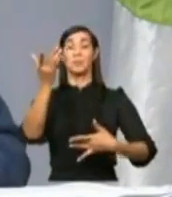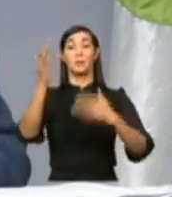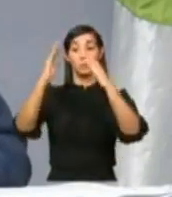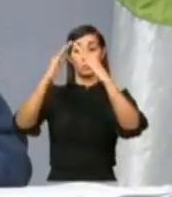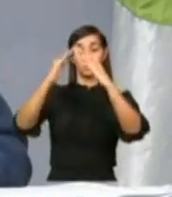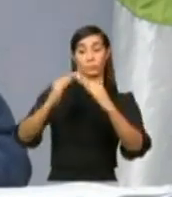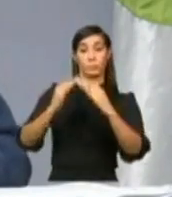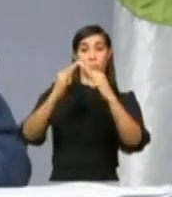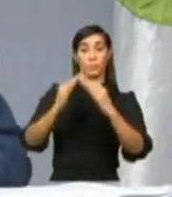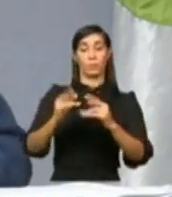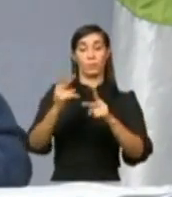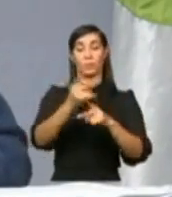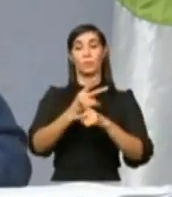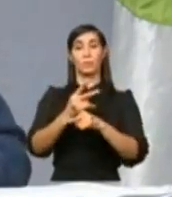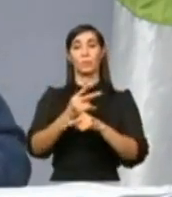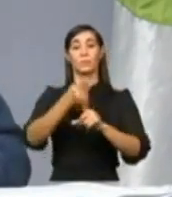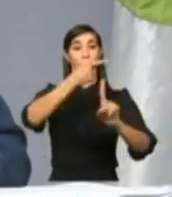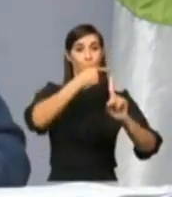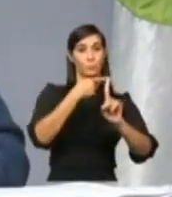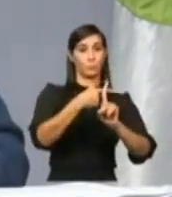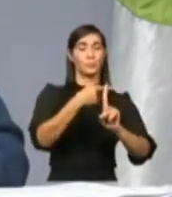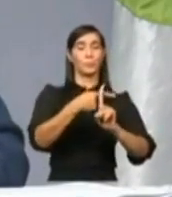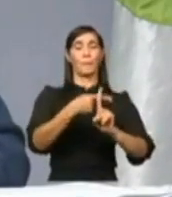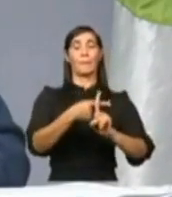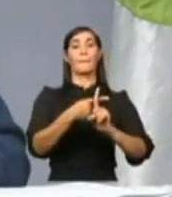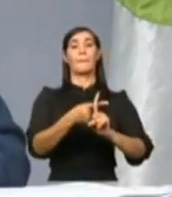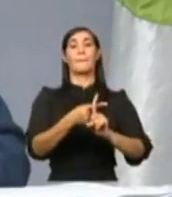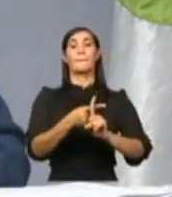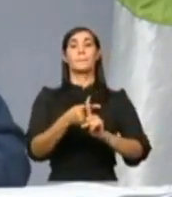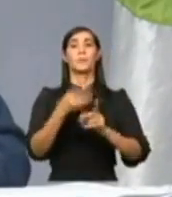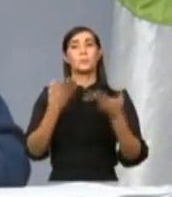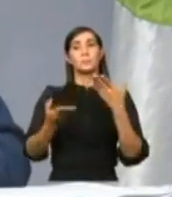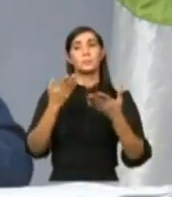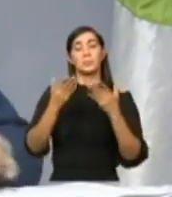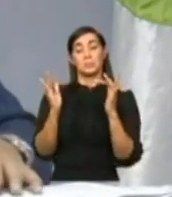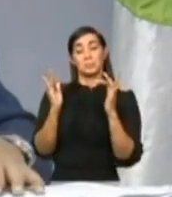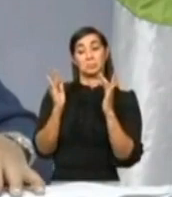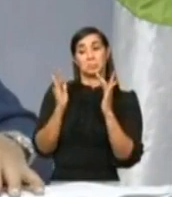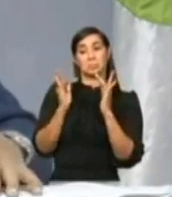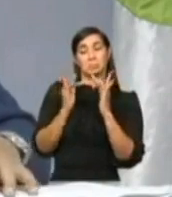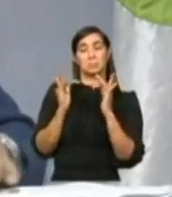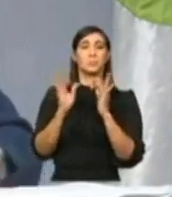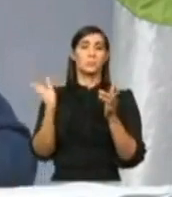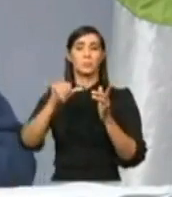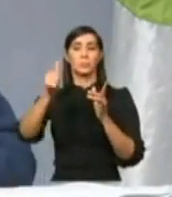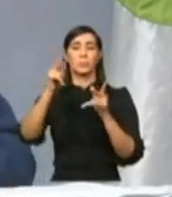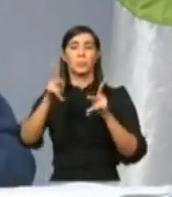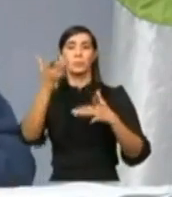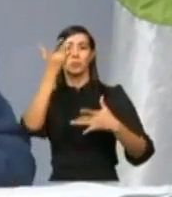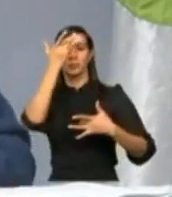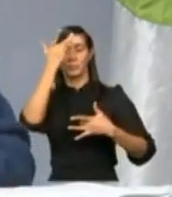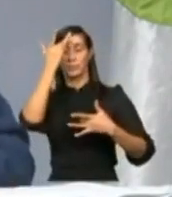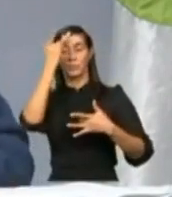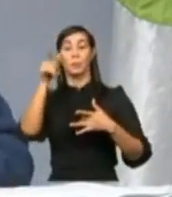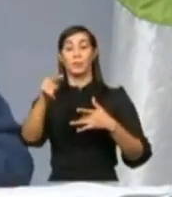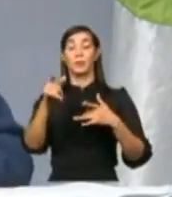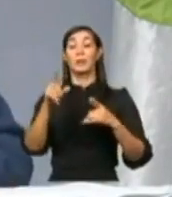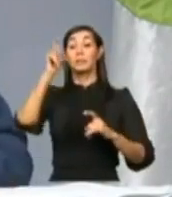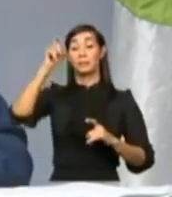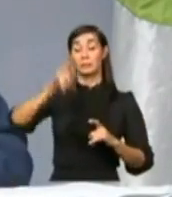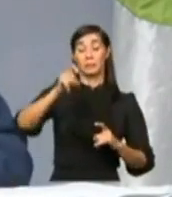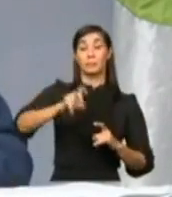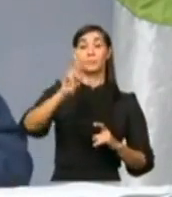domicilio que han dado positivos o son sospechosos de padecer la enfermedad. Usar